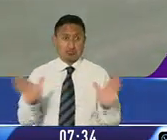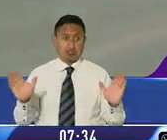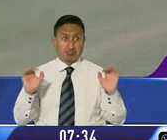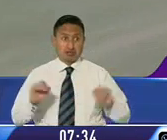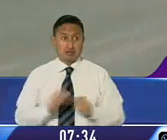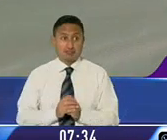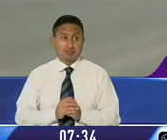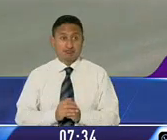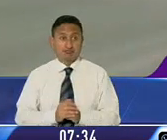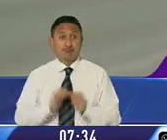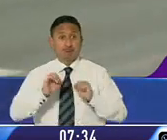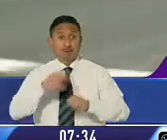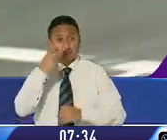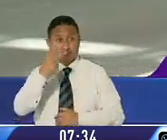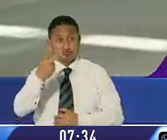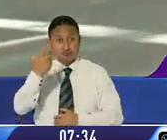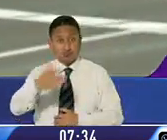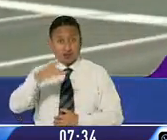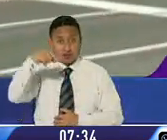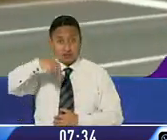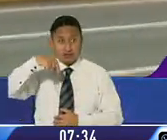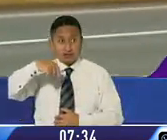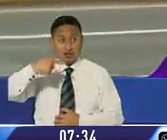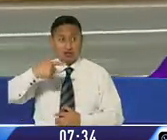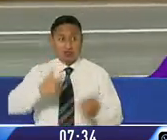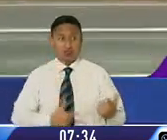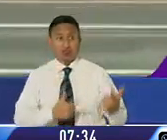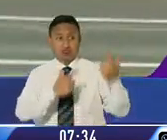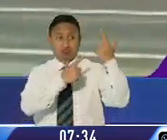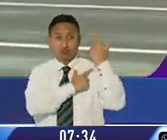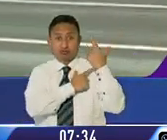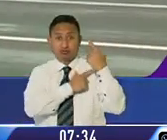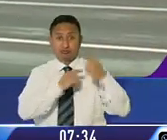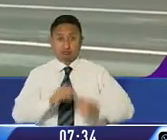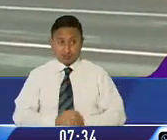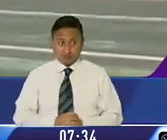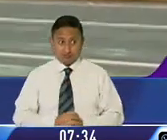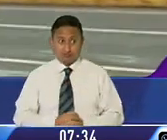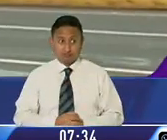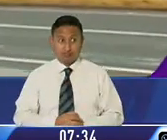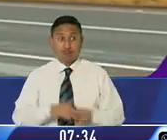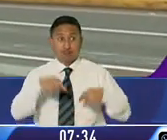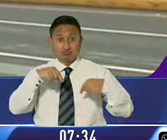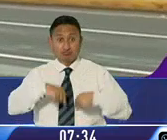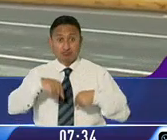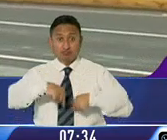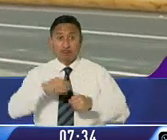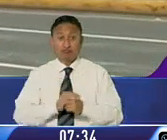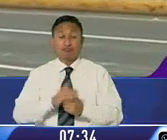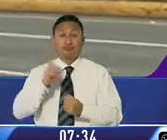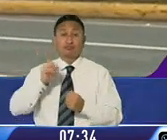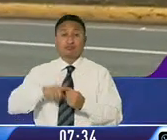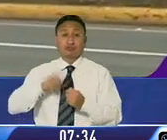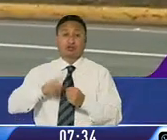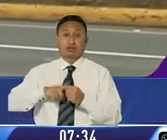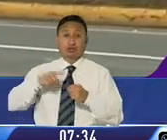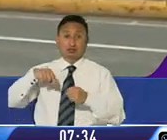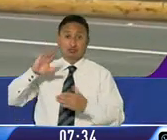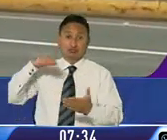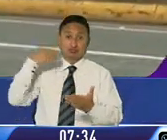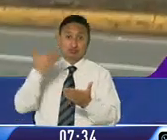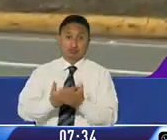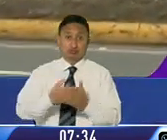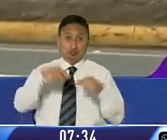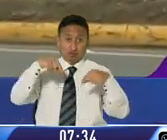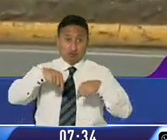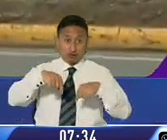e inclusive también vemos la presencia de los militares en este sector. Nosotros hemos recorrido desde el Distrito Metropolitano hasta este